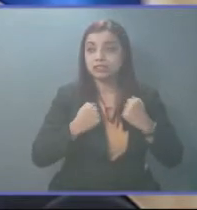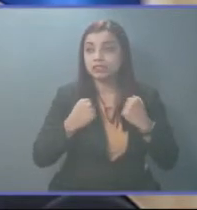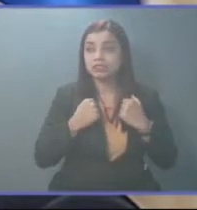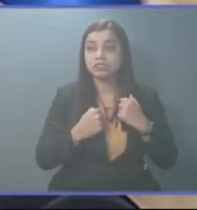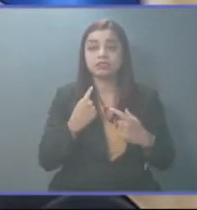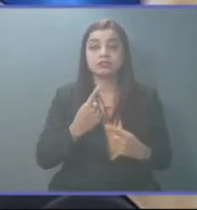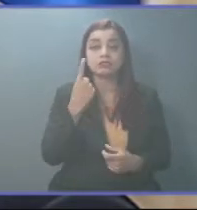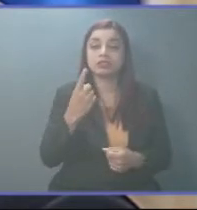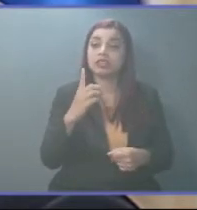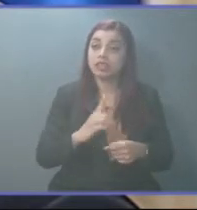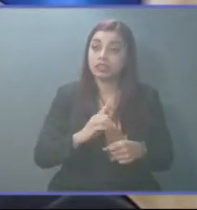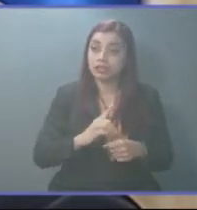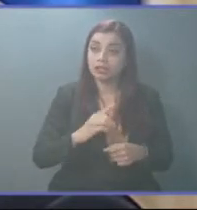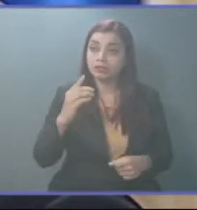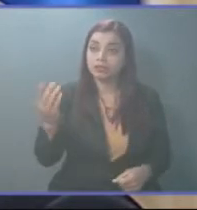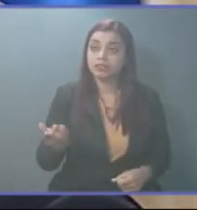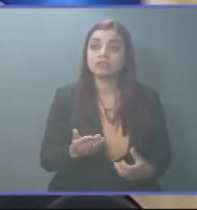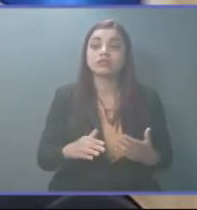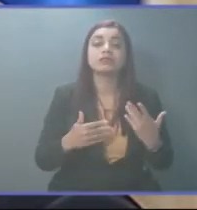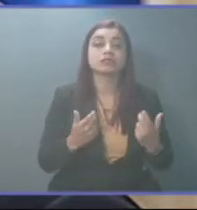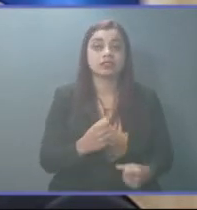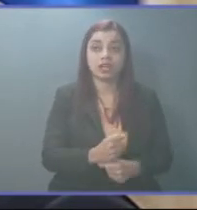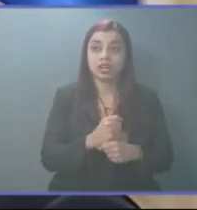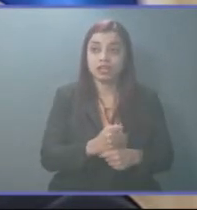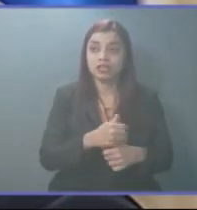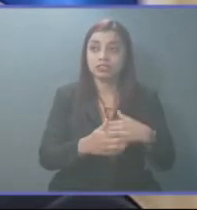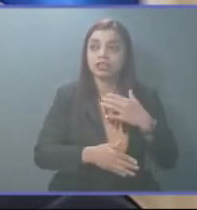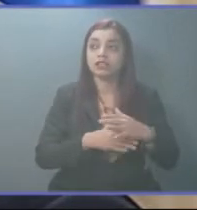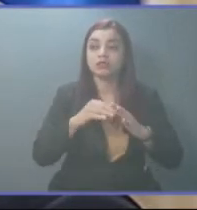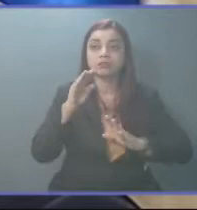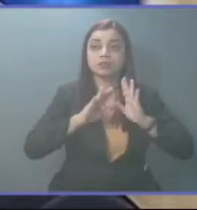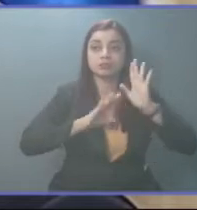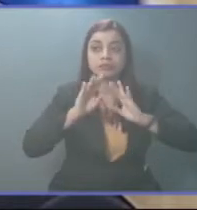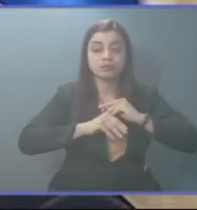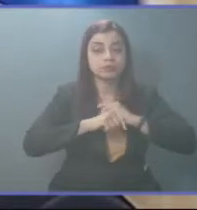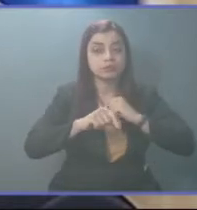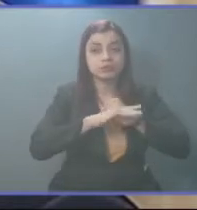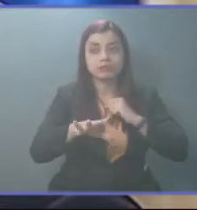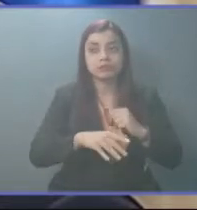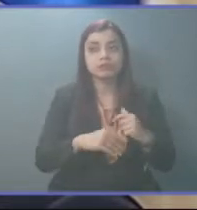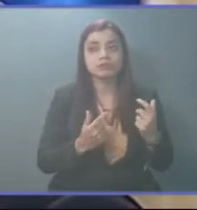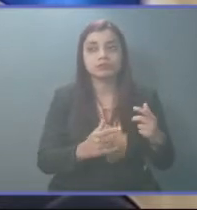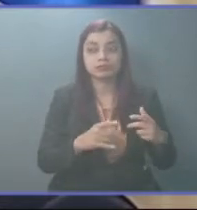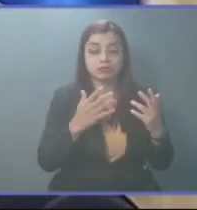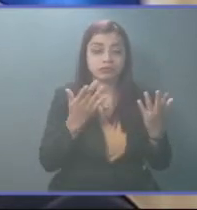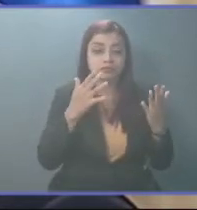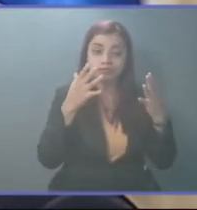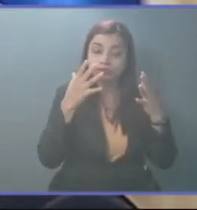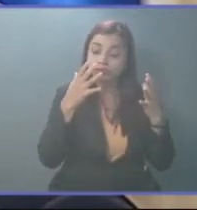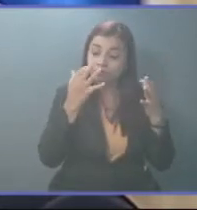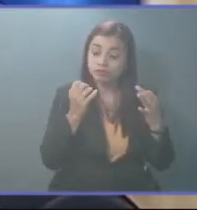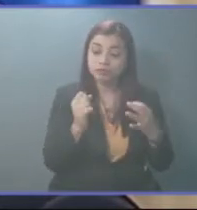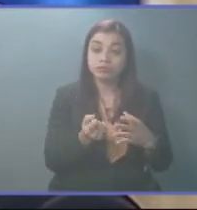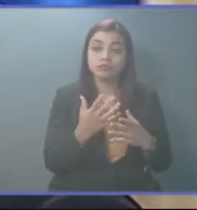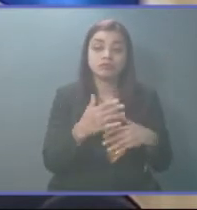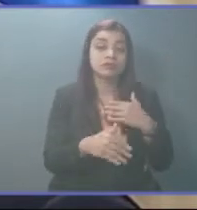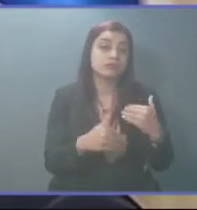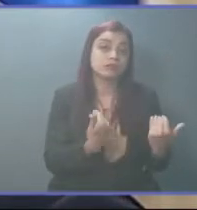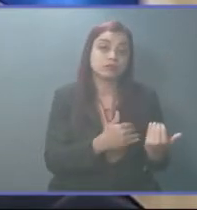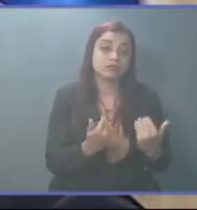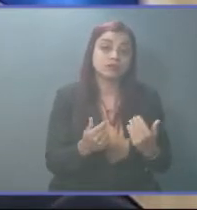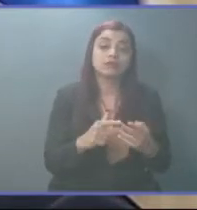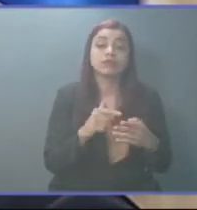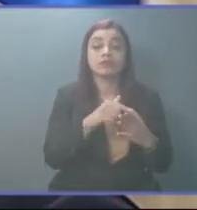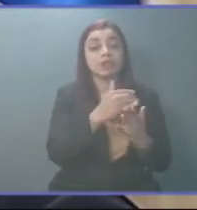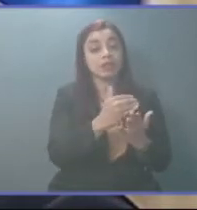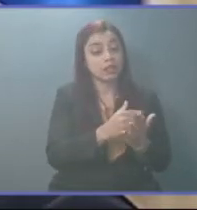personas con discapacidad a fin de asegurar la promoción, participación y fomento del deporte recreativo de competencia y alto rendimiento en los